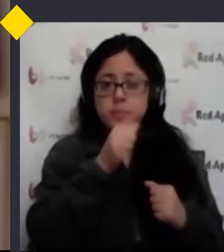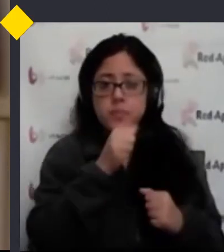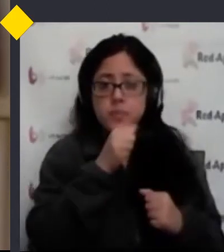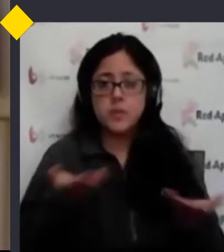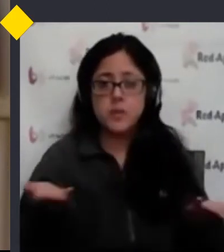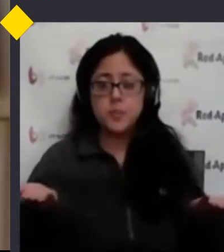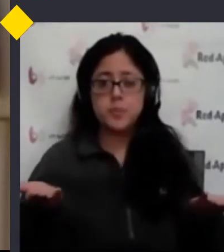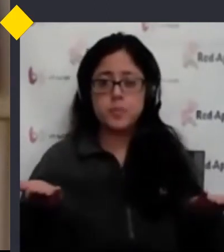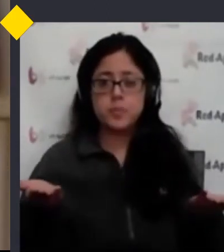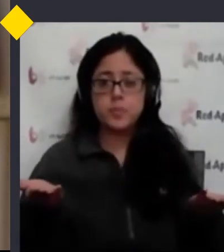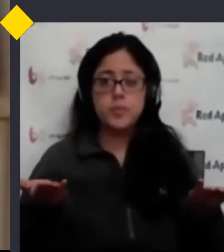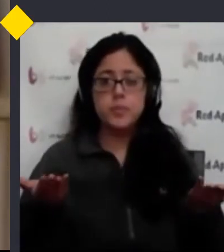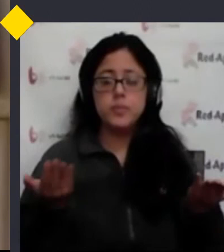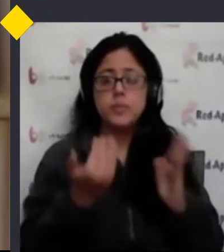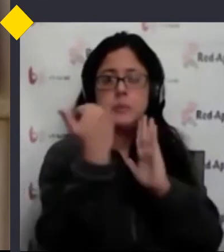estandarizada